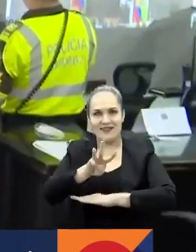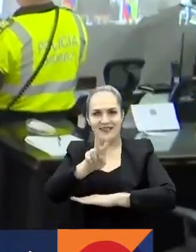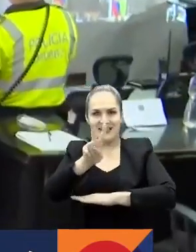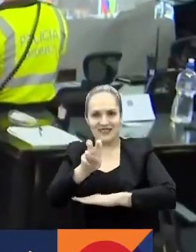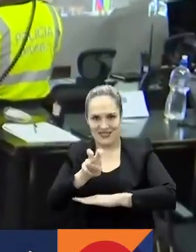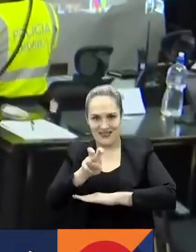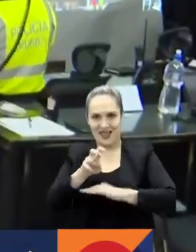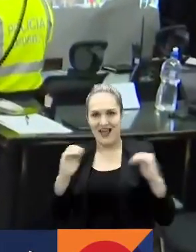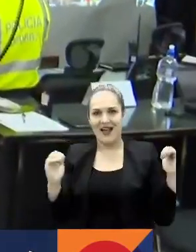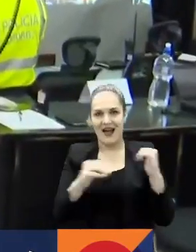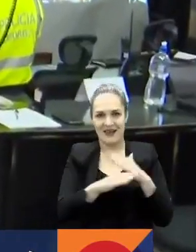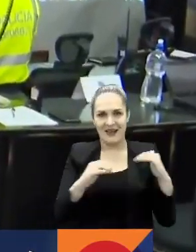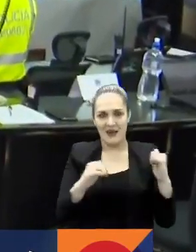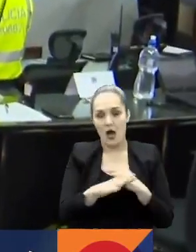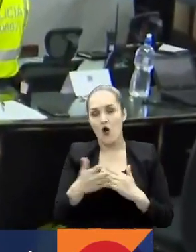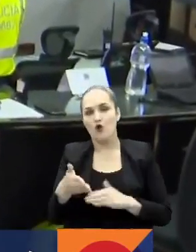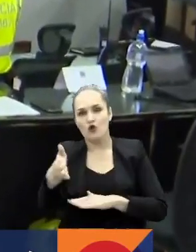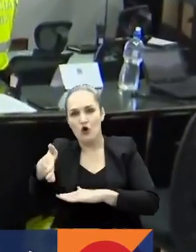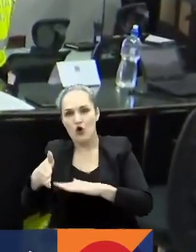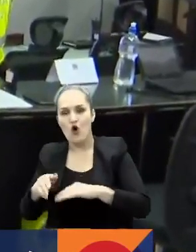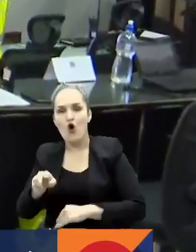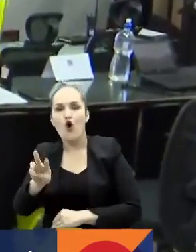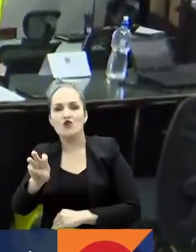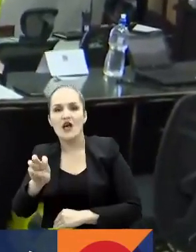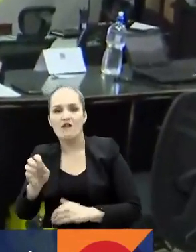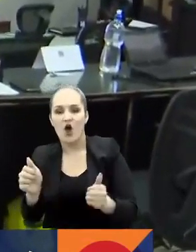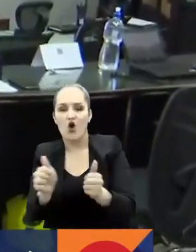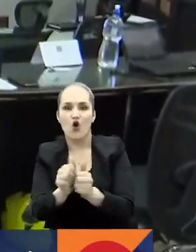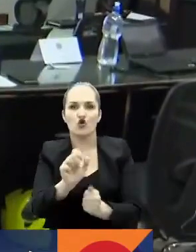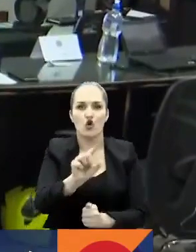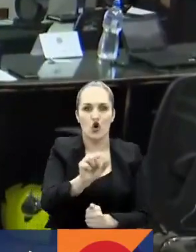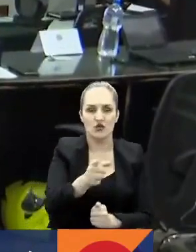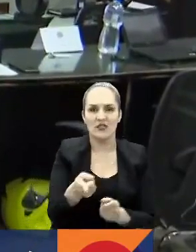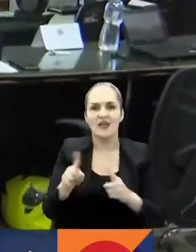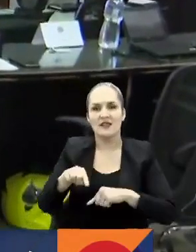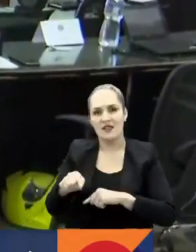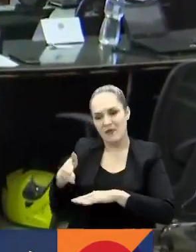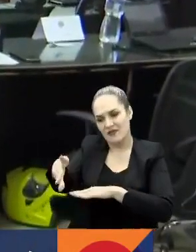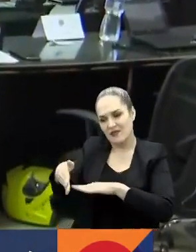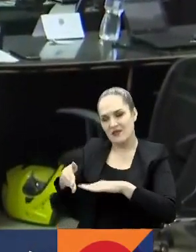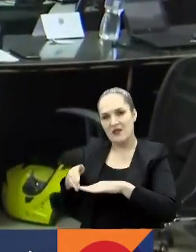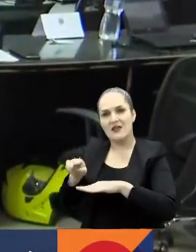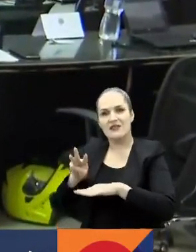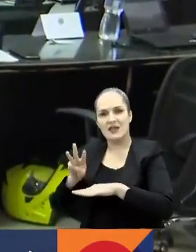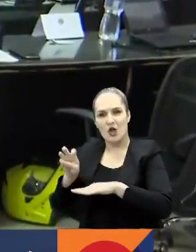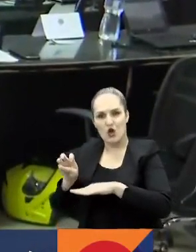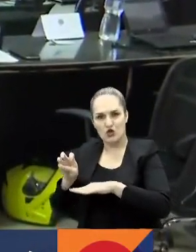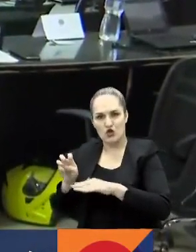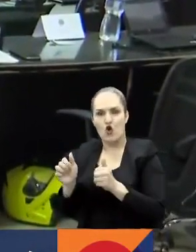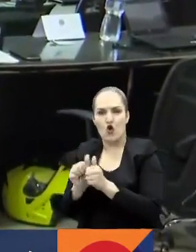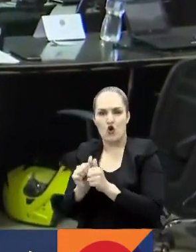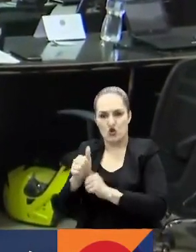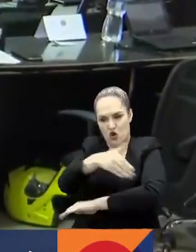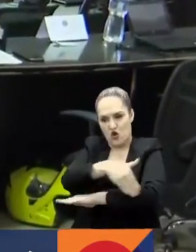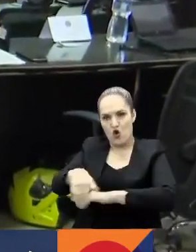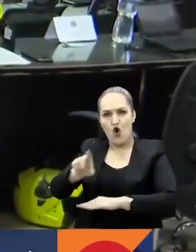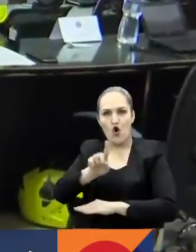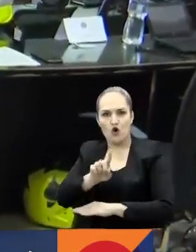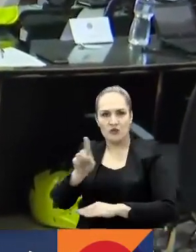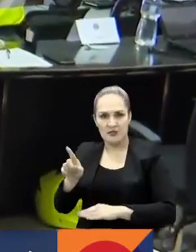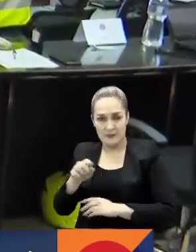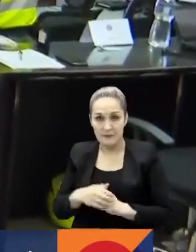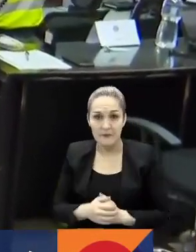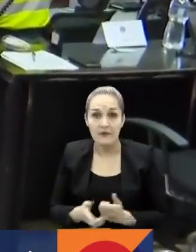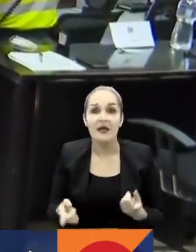carrera octava con calle 11, de igual manera la carrera 14 con calle 78 sur, en Usme, en